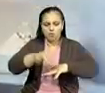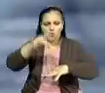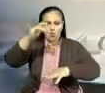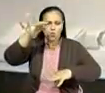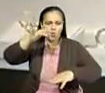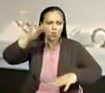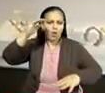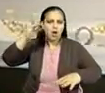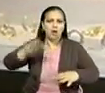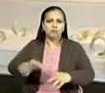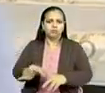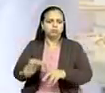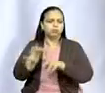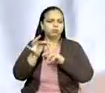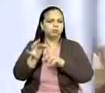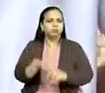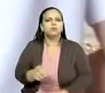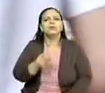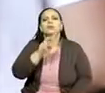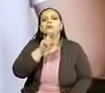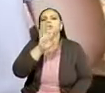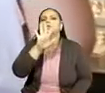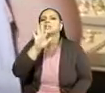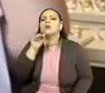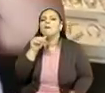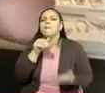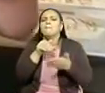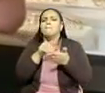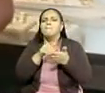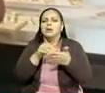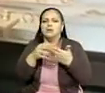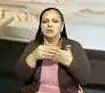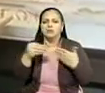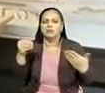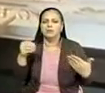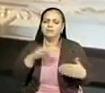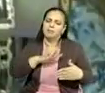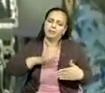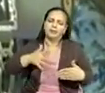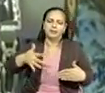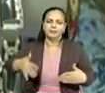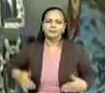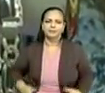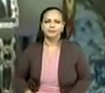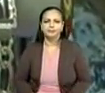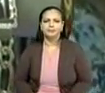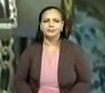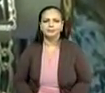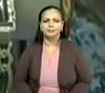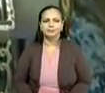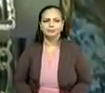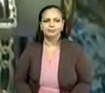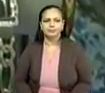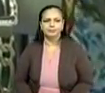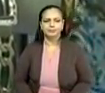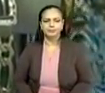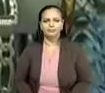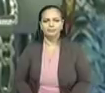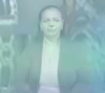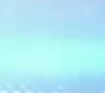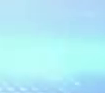cifra superaría los 25 mil dólares aproximadamente, informó Adriana Méndez.